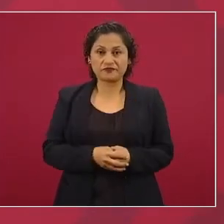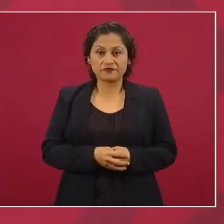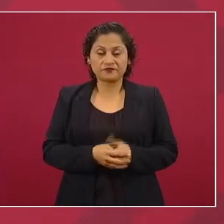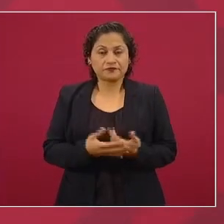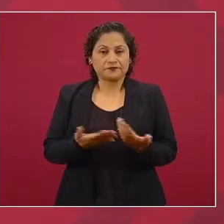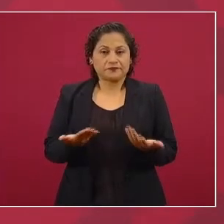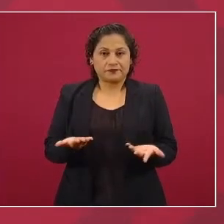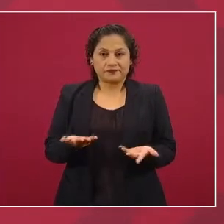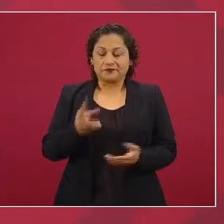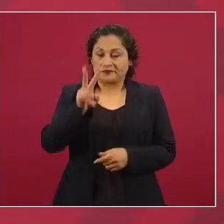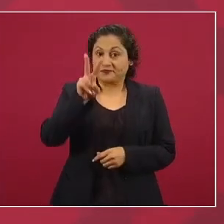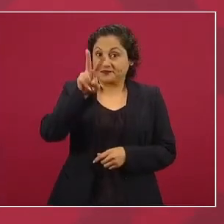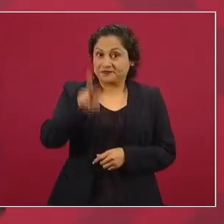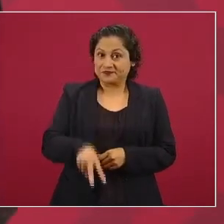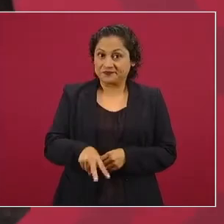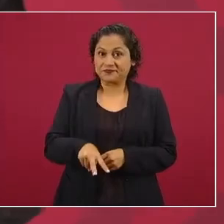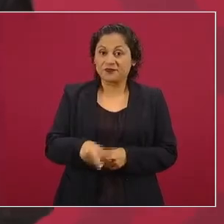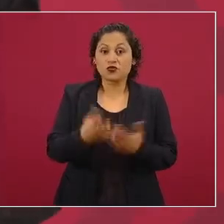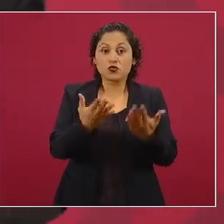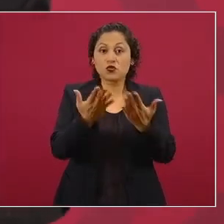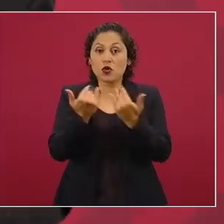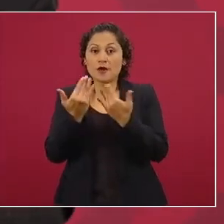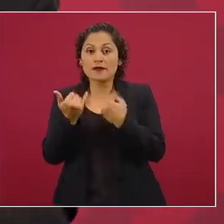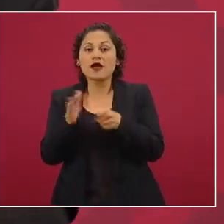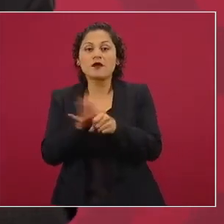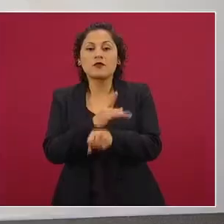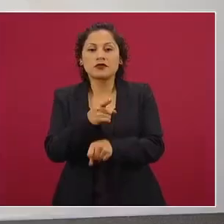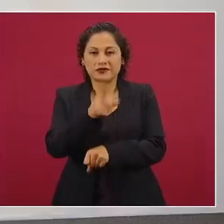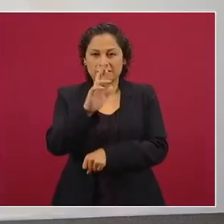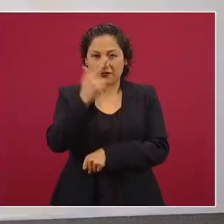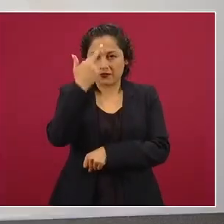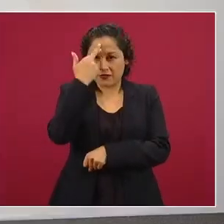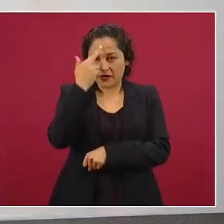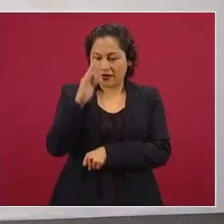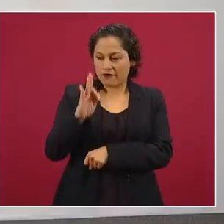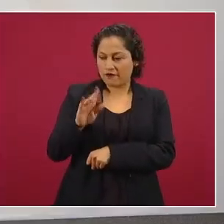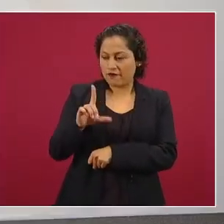Bueno, tan no había que los Flores Magón tuvieron que hacer el periodismo